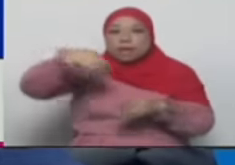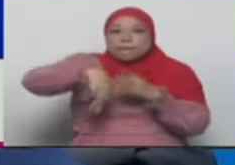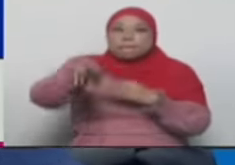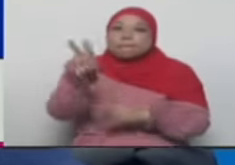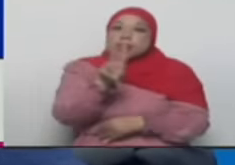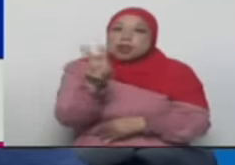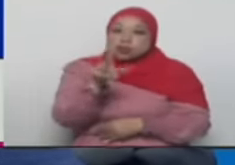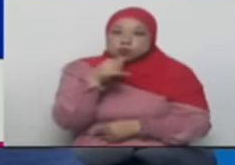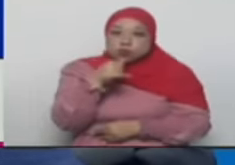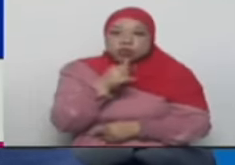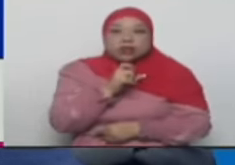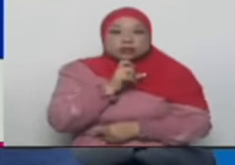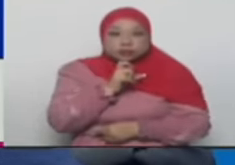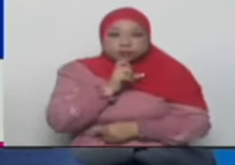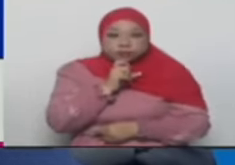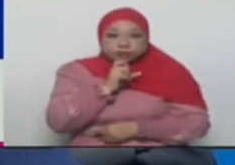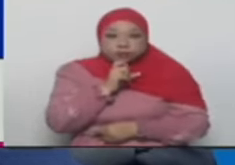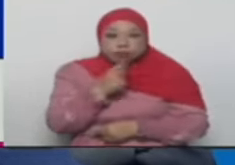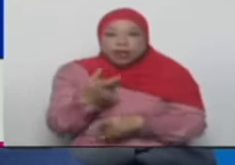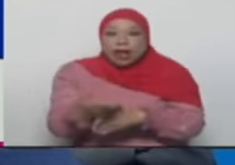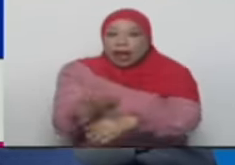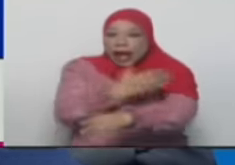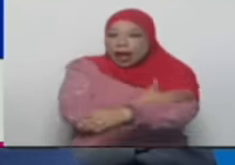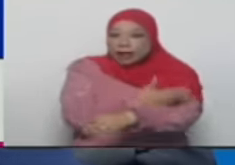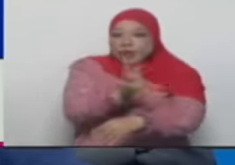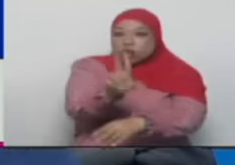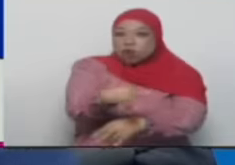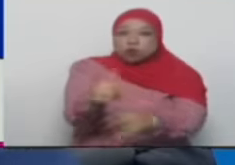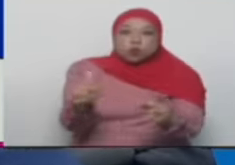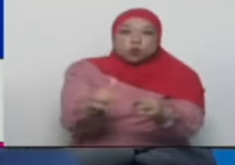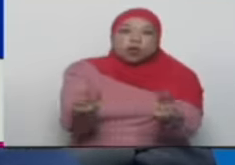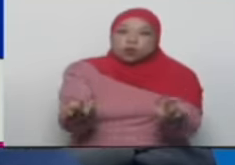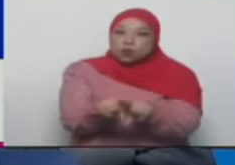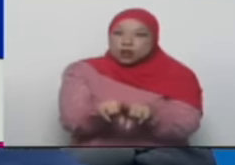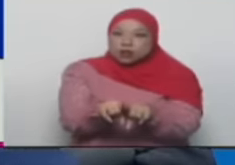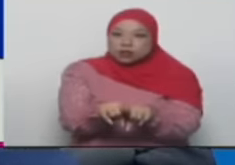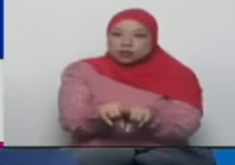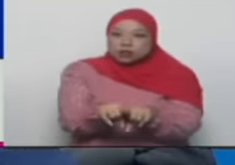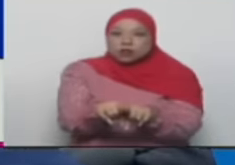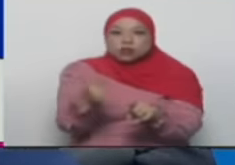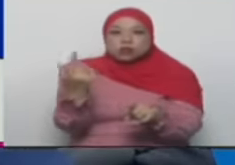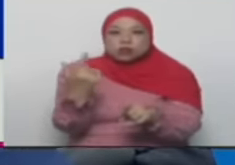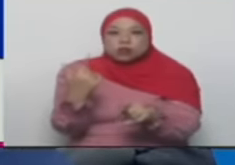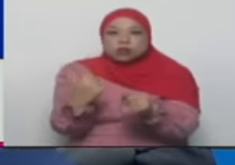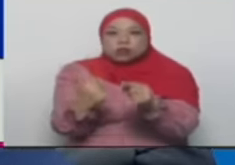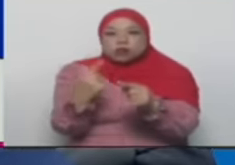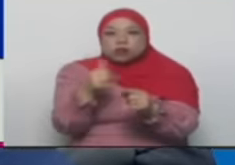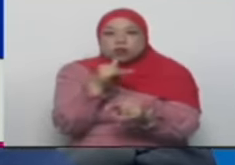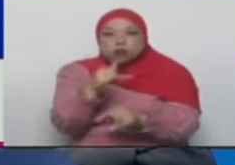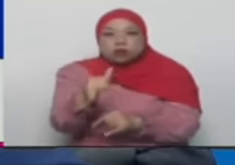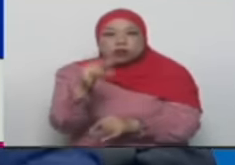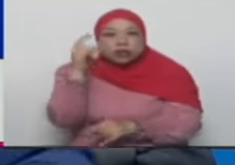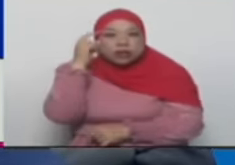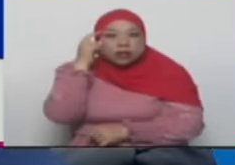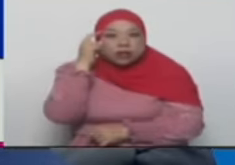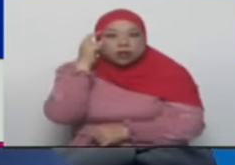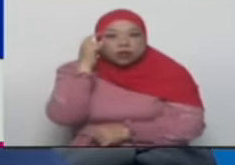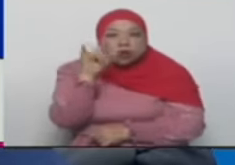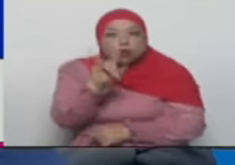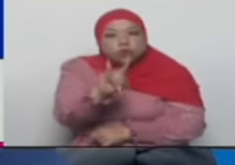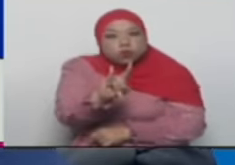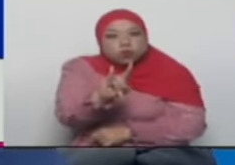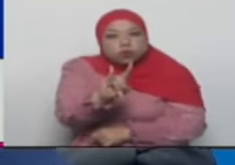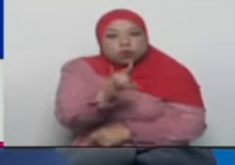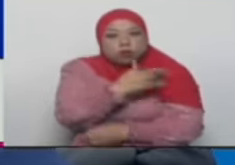Sin precedentes en cuanto a lo sofisticado de las tecnologías, las dimensiones y el volumen. A la fecha, señor presidente, el día lunes